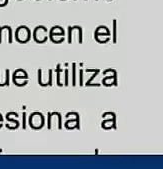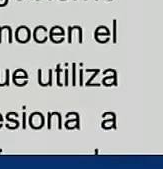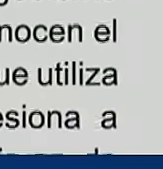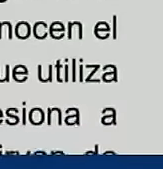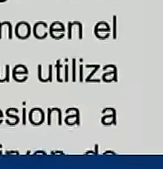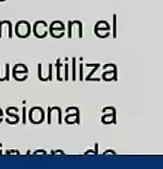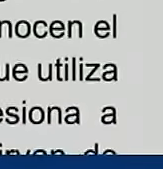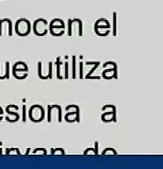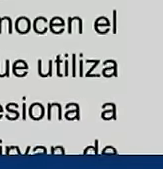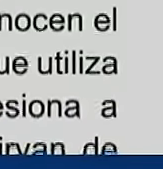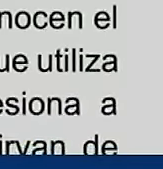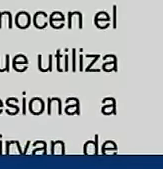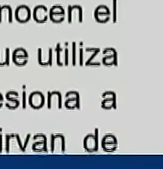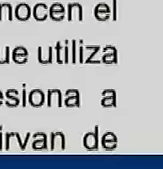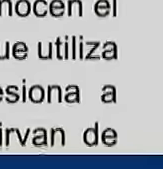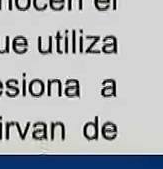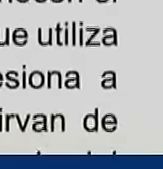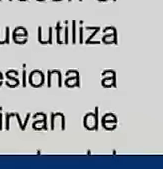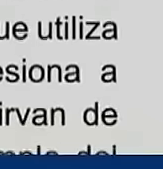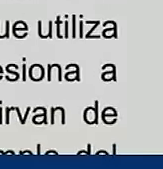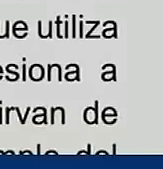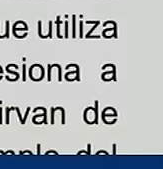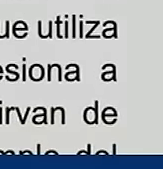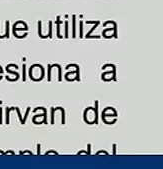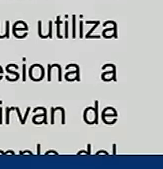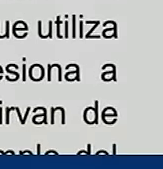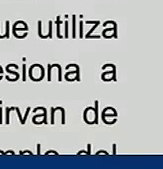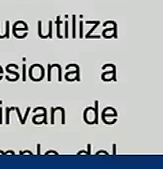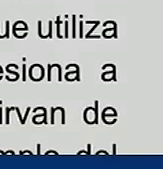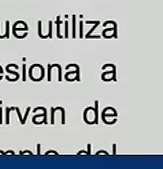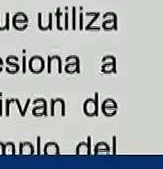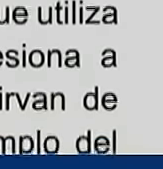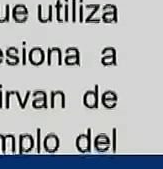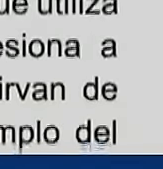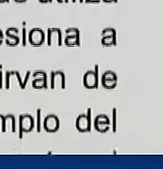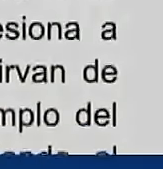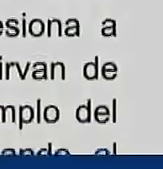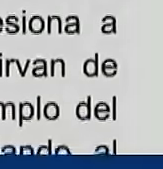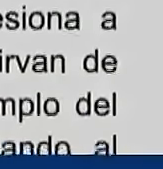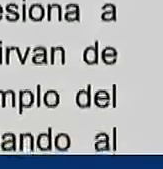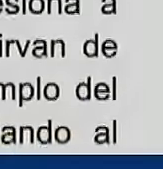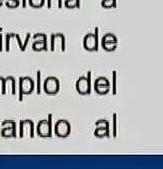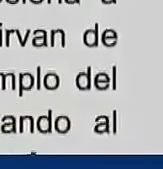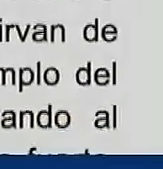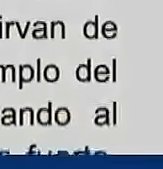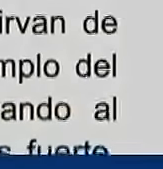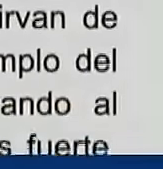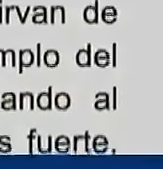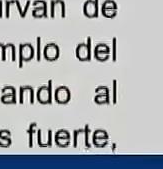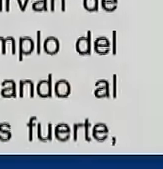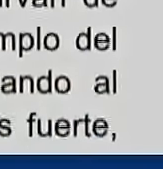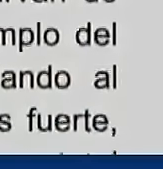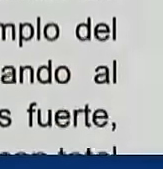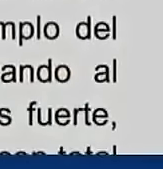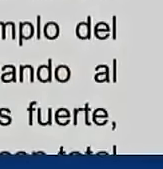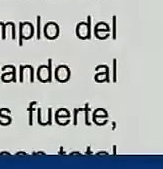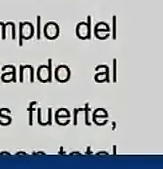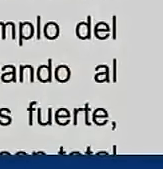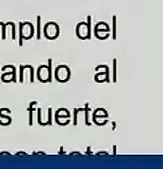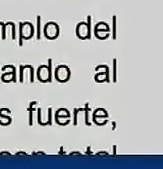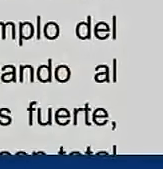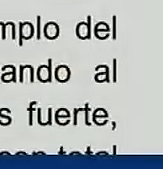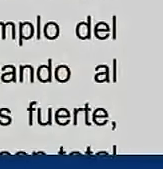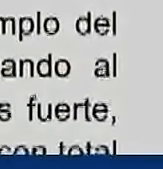del mundo esta acción revela que ningún estado y ningún gobierno constitucional está a salvo de acciones ilegales que conocen el derecho